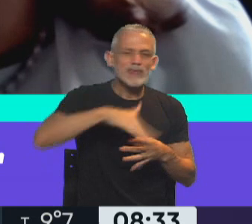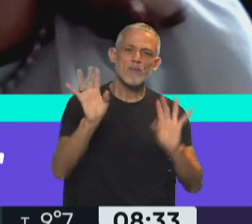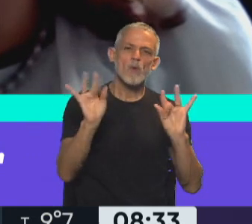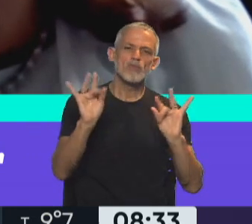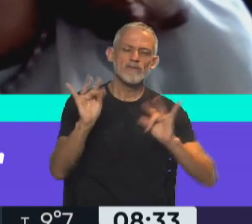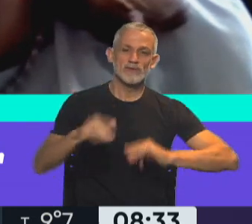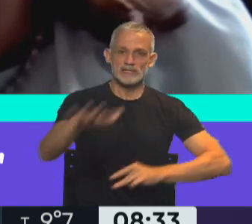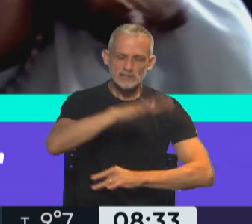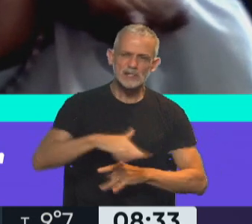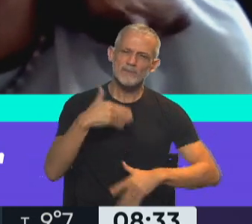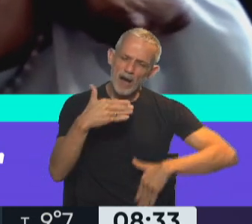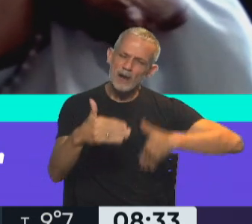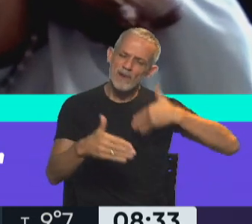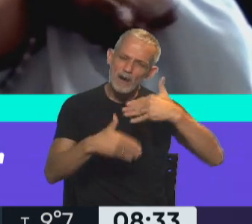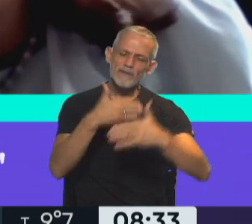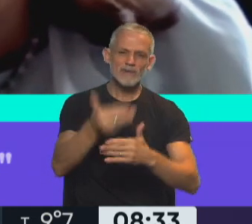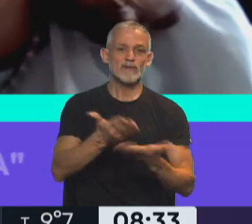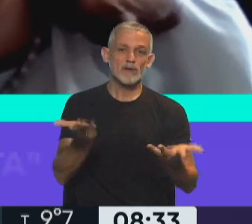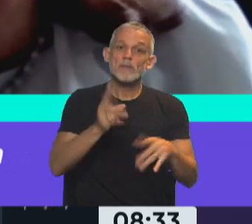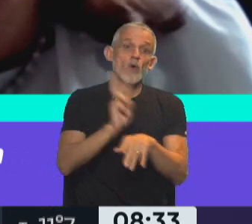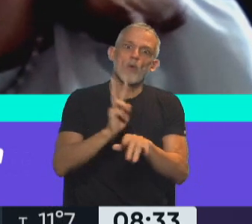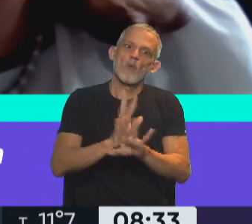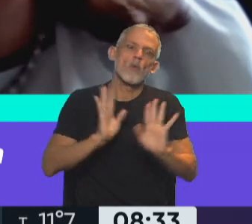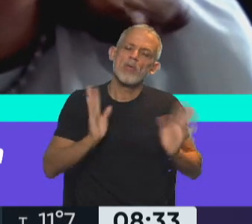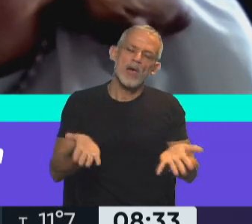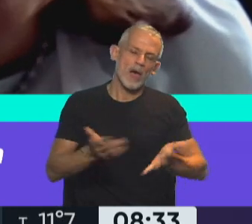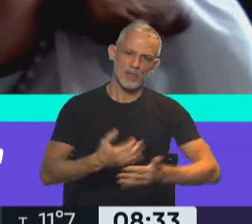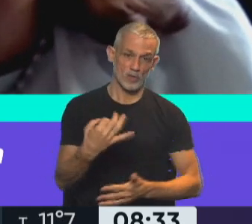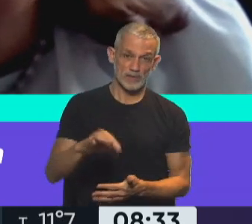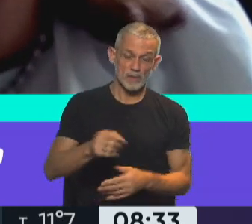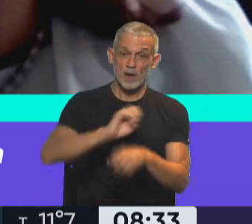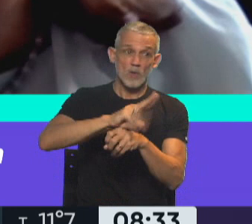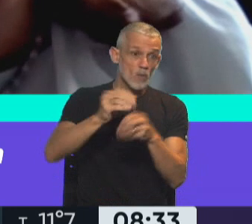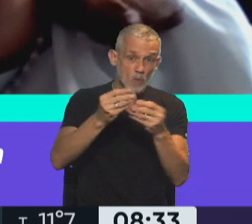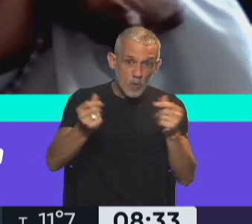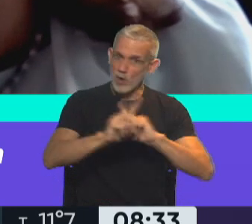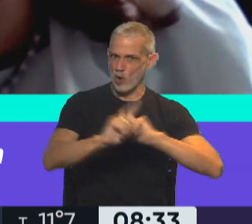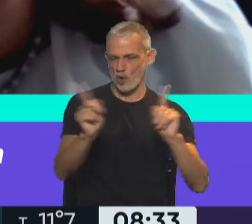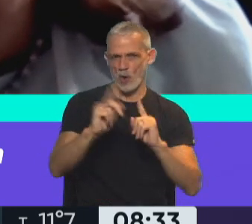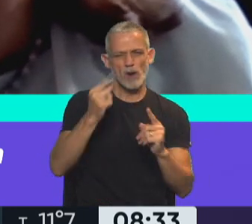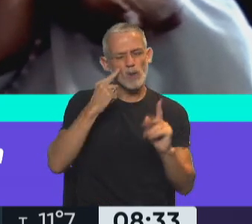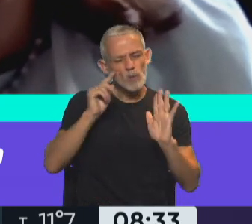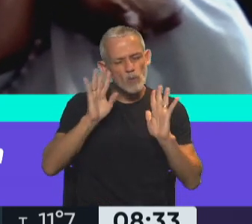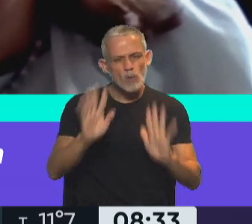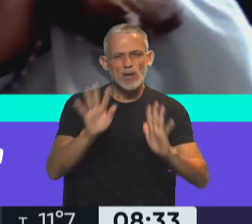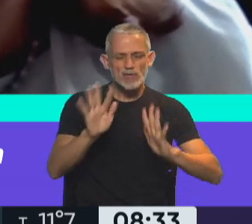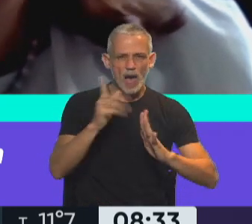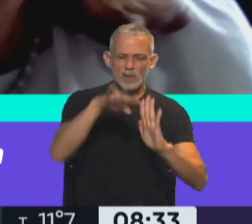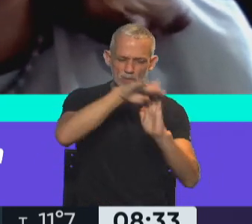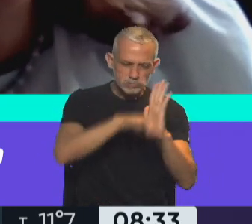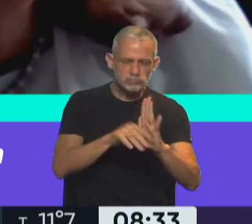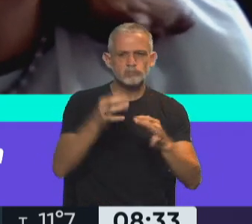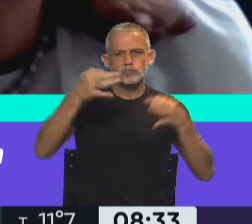se va transitando también con cuidado. Por eso digo, la pandemia no terminó, seamos cuidadosos, cumplamos los